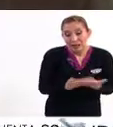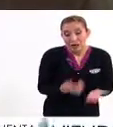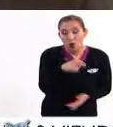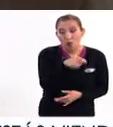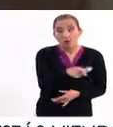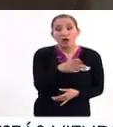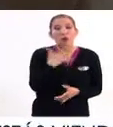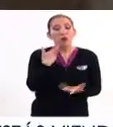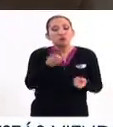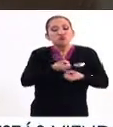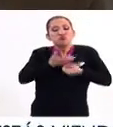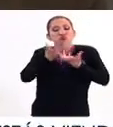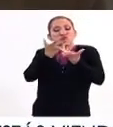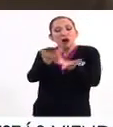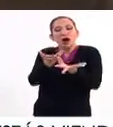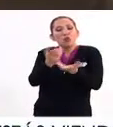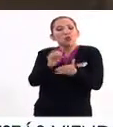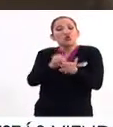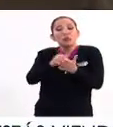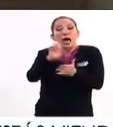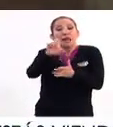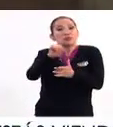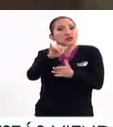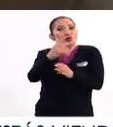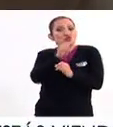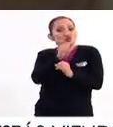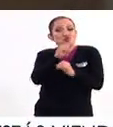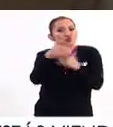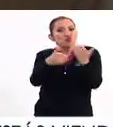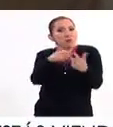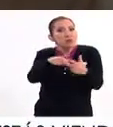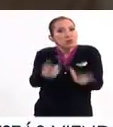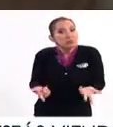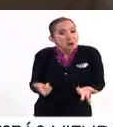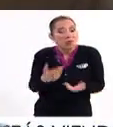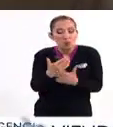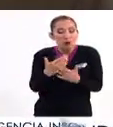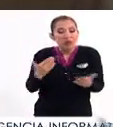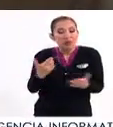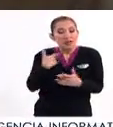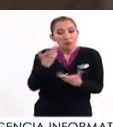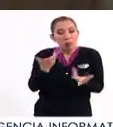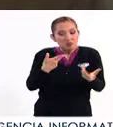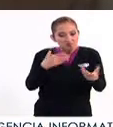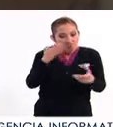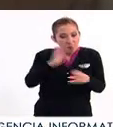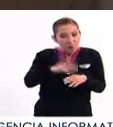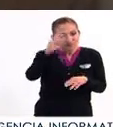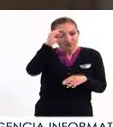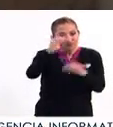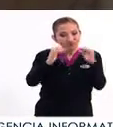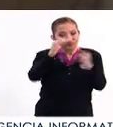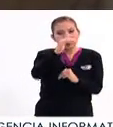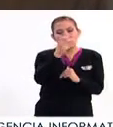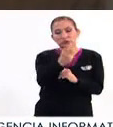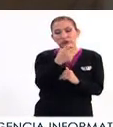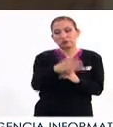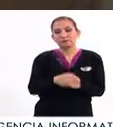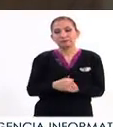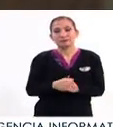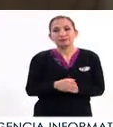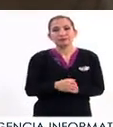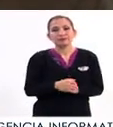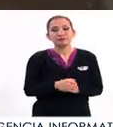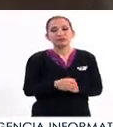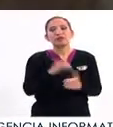y eso lo hace tan valioso, y además todavía es tan vigente. No solo al principio él lo que hace es un retrato de